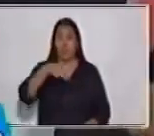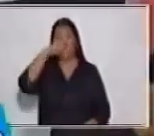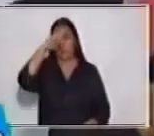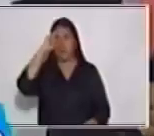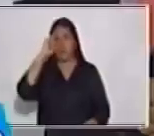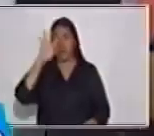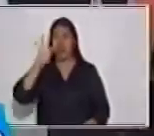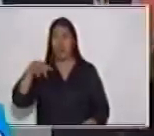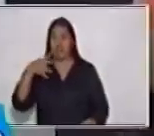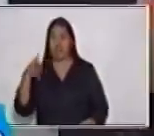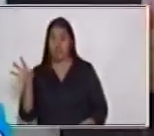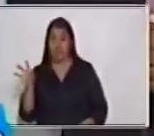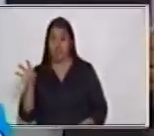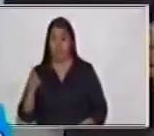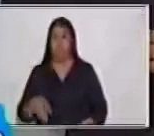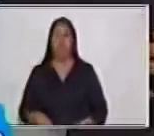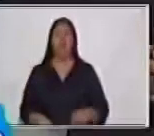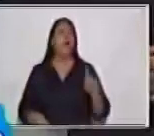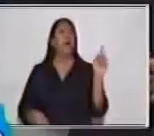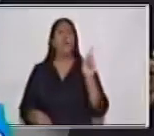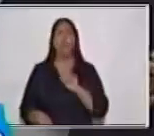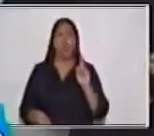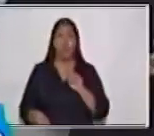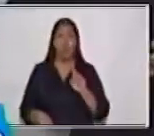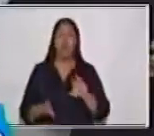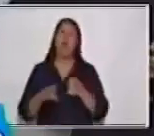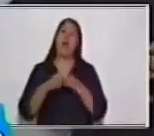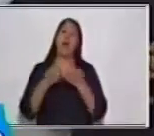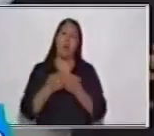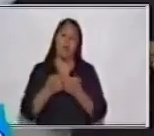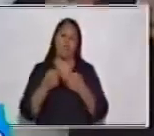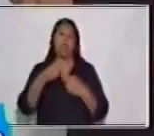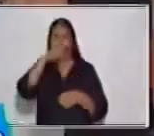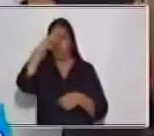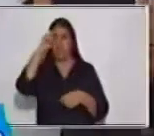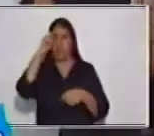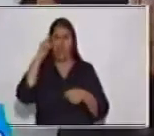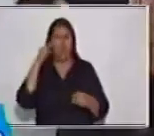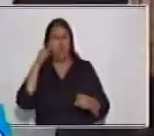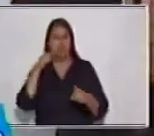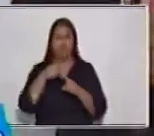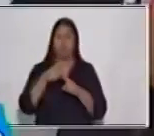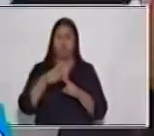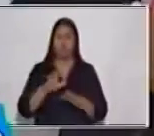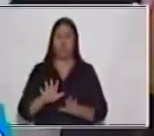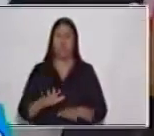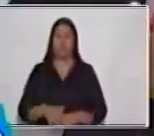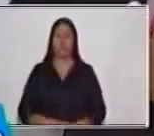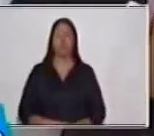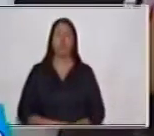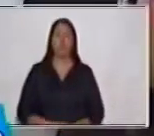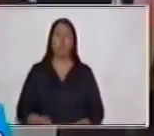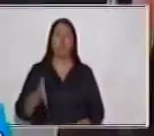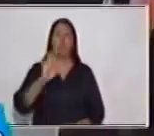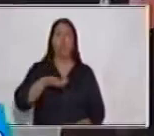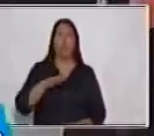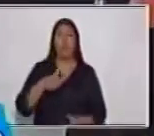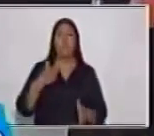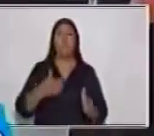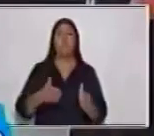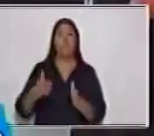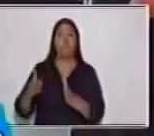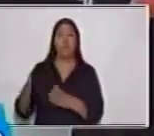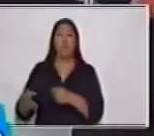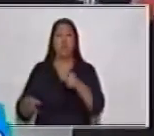no es de esa manera, entonces lo puedes trabajar directamente. Luego, dentro del proceso que llevamos, recuerda siempre